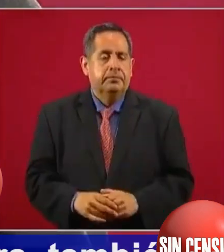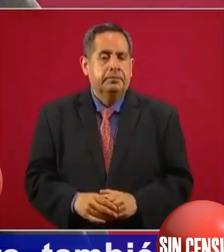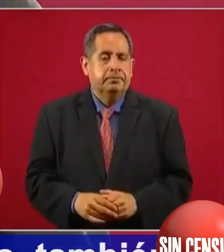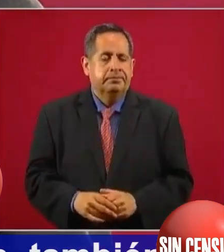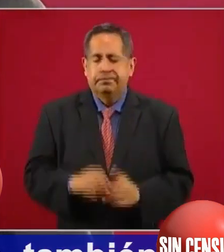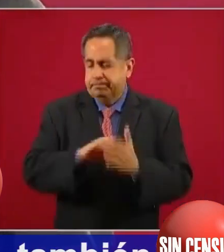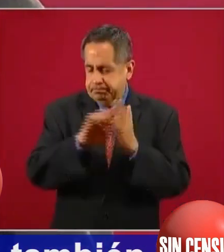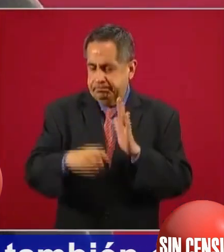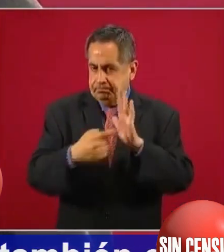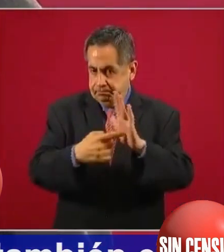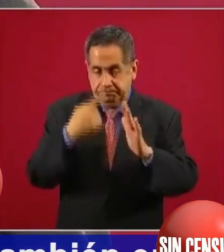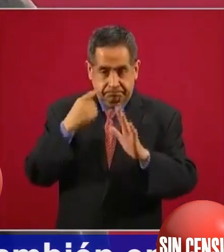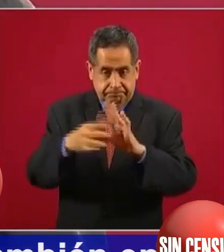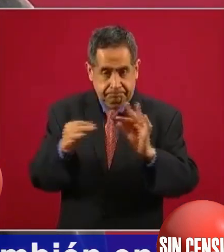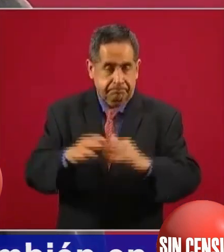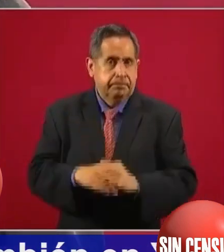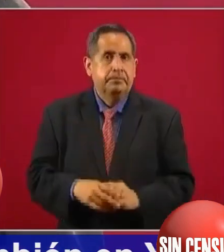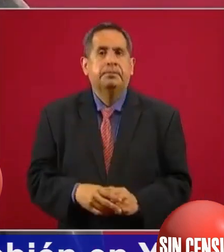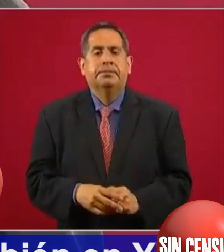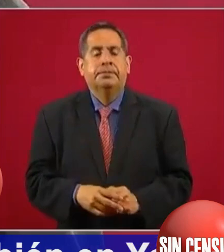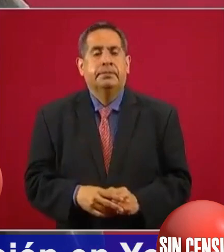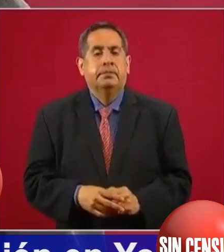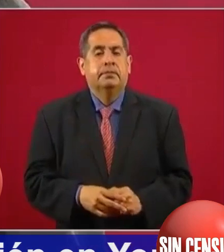Se nos